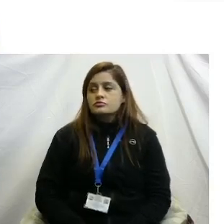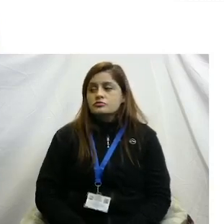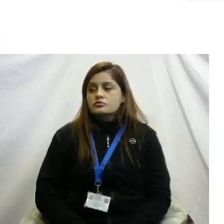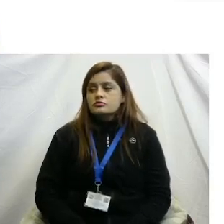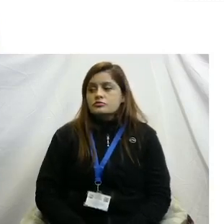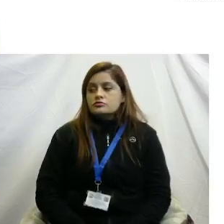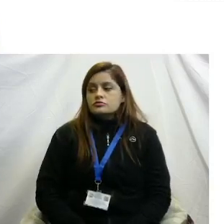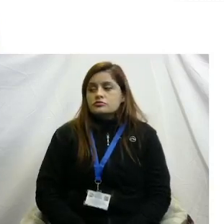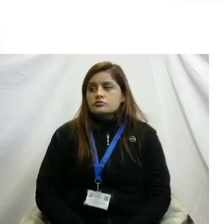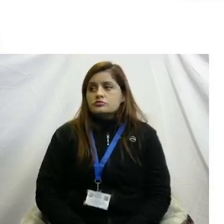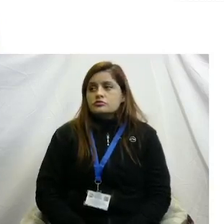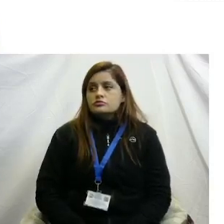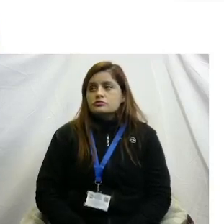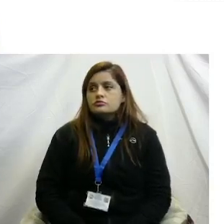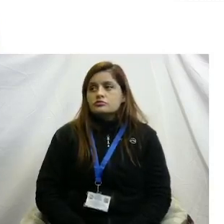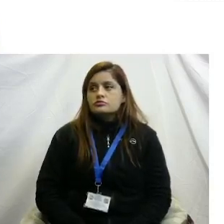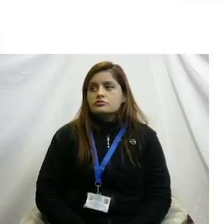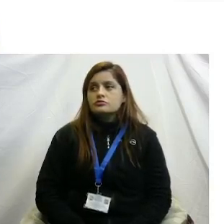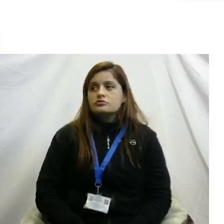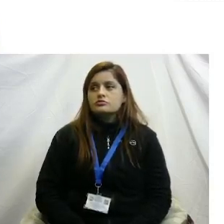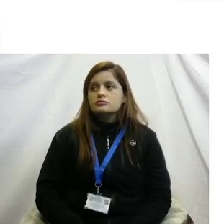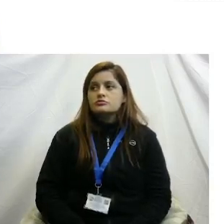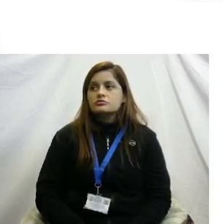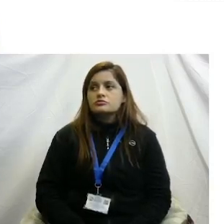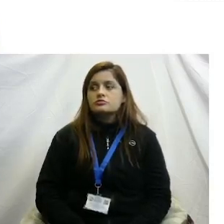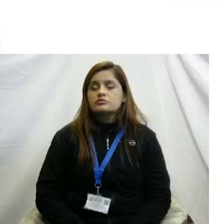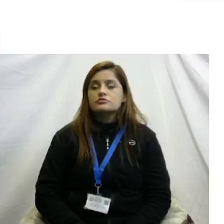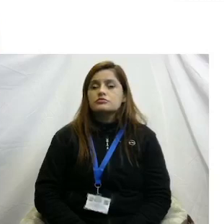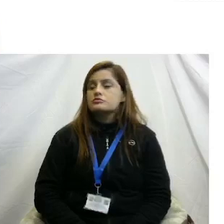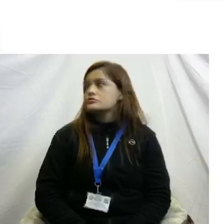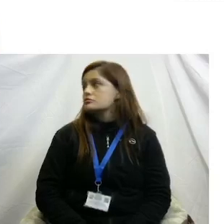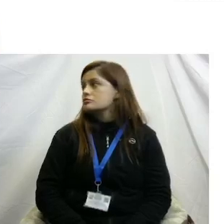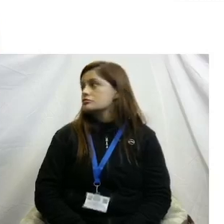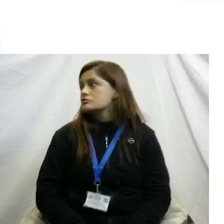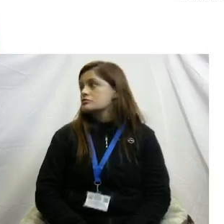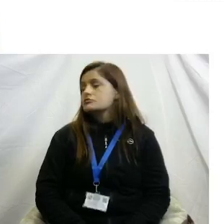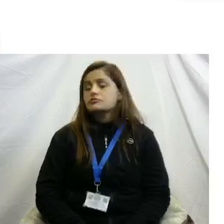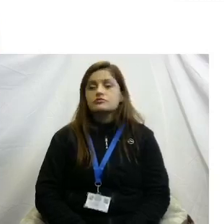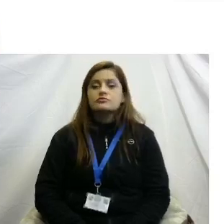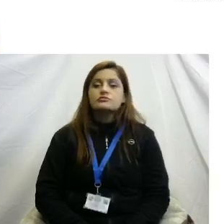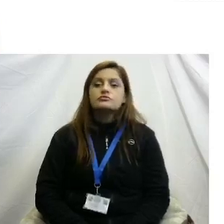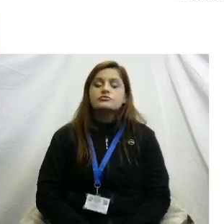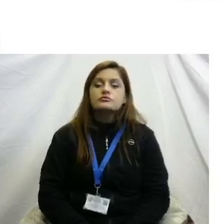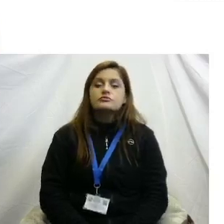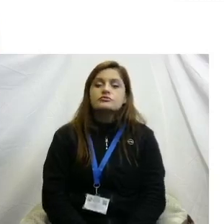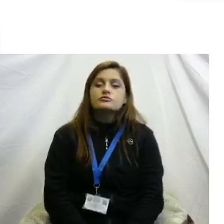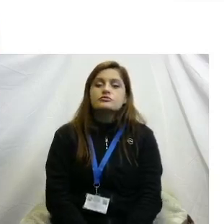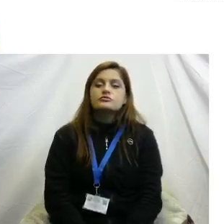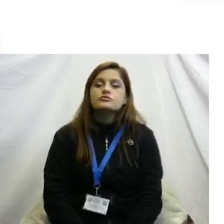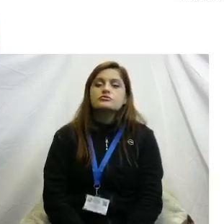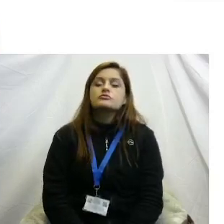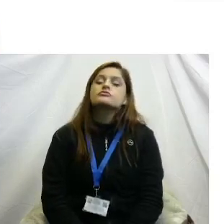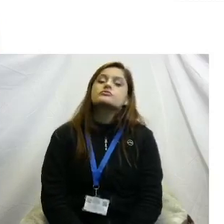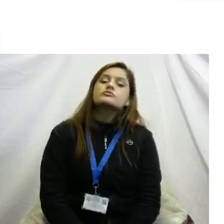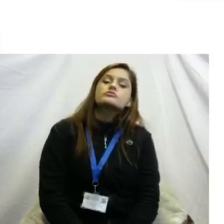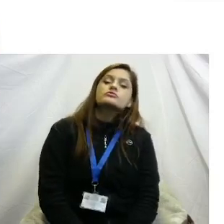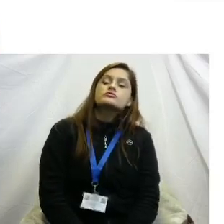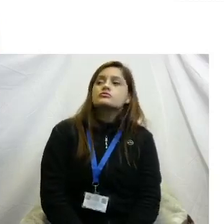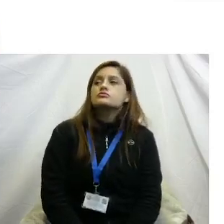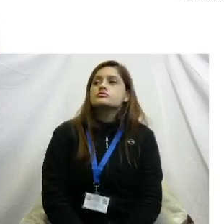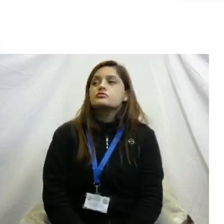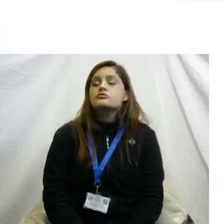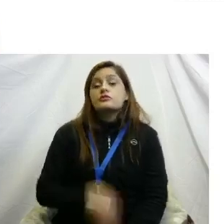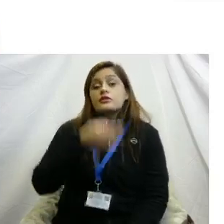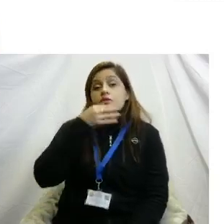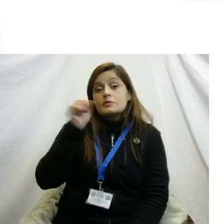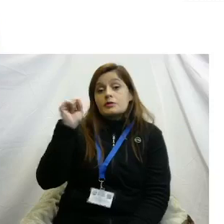Muchas gracias. Buenas tardes, alcaldesa, concejales, directivos, funcionarios, la comunidad. Bueno, primero que